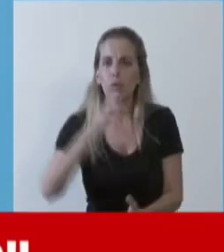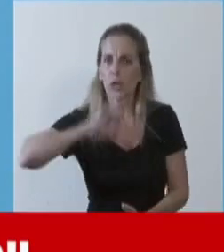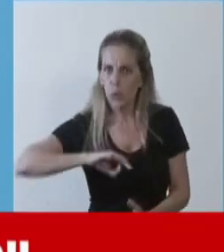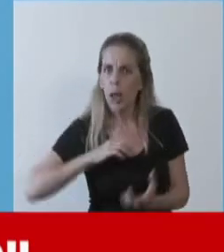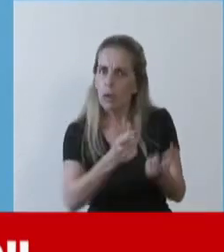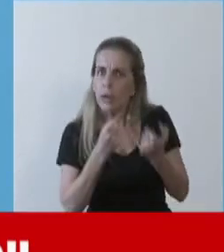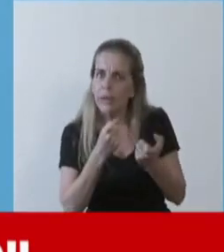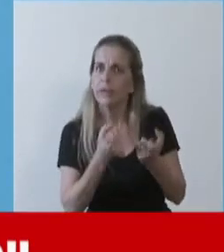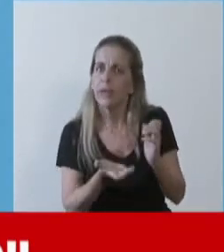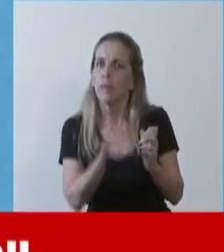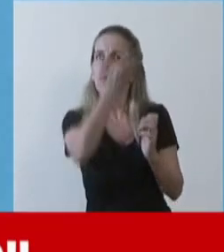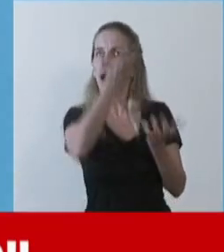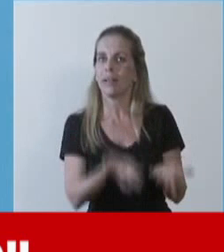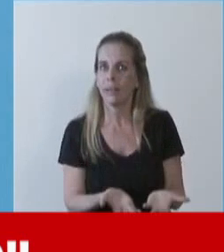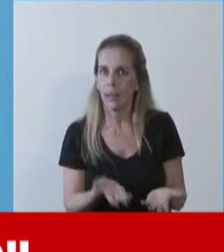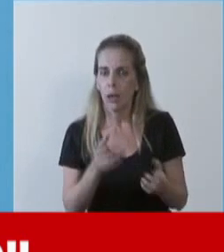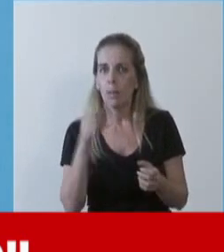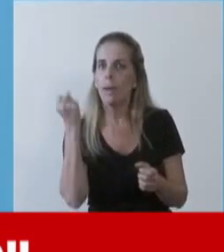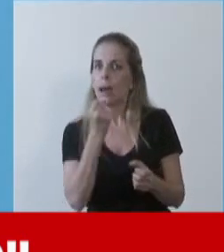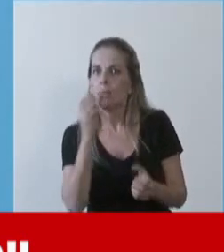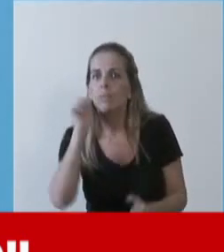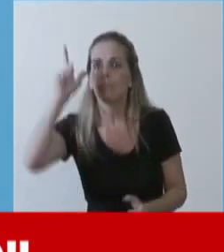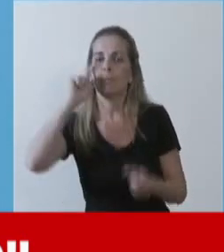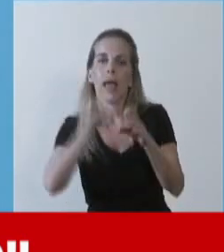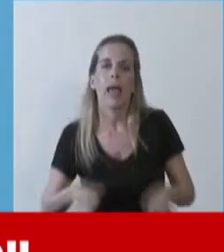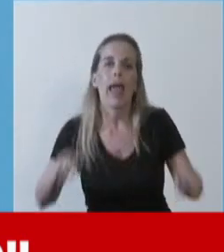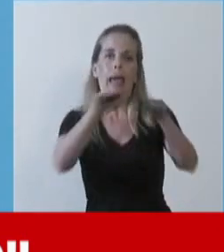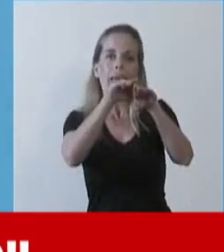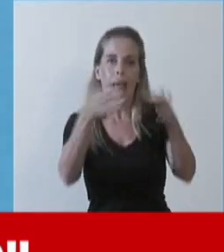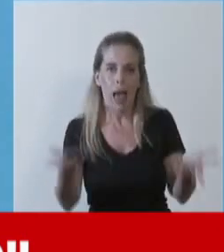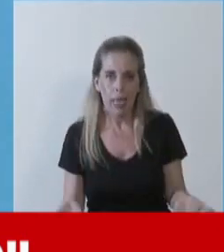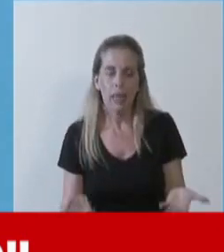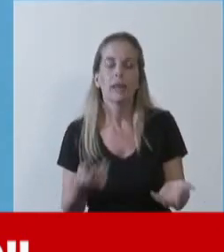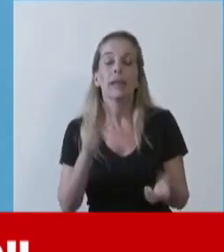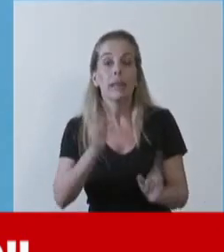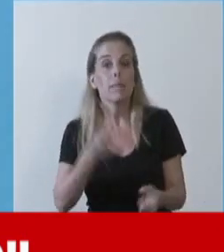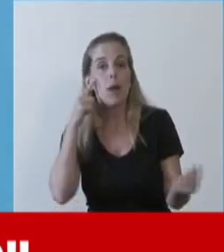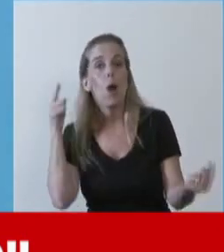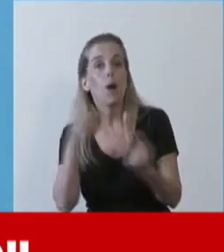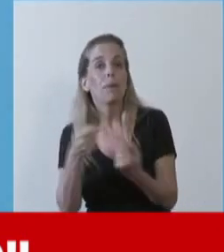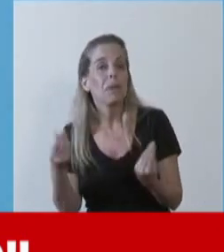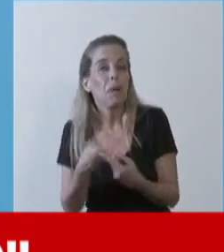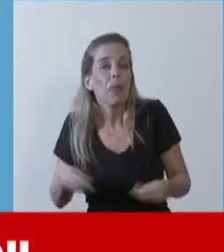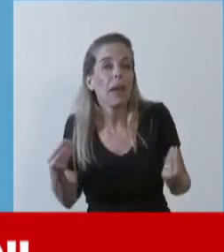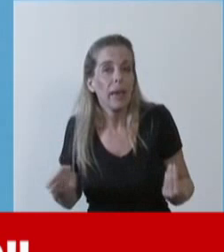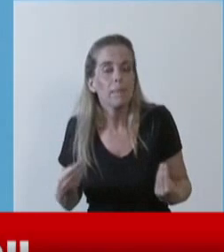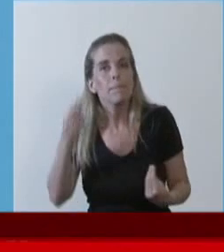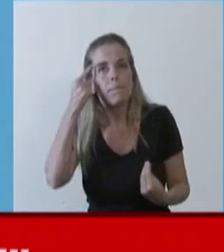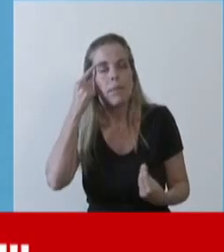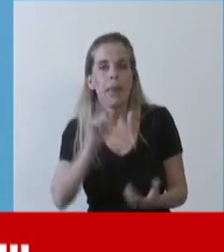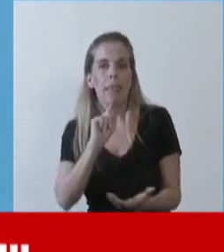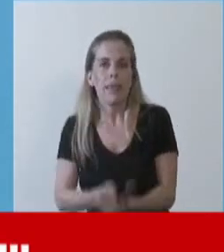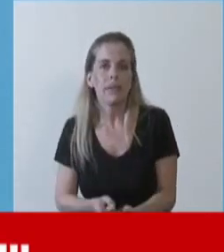en medidas de equidad distributiva y, por otro lado, con una finalidad de